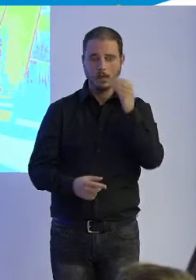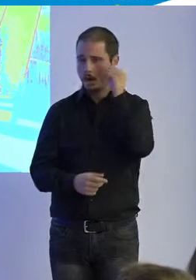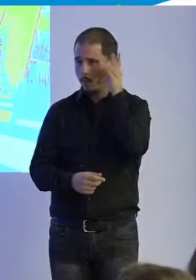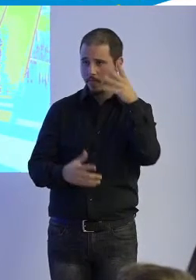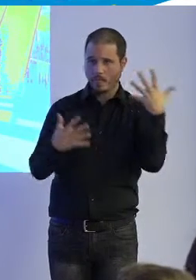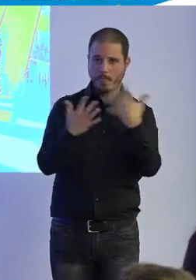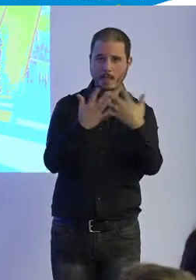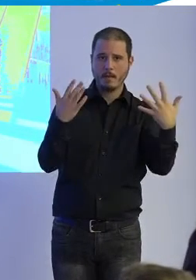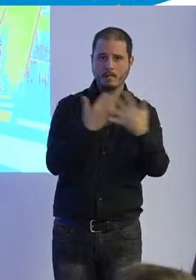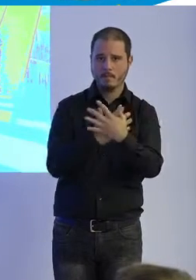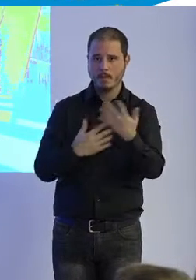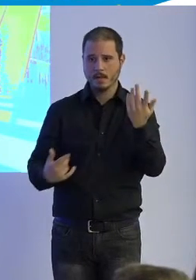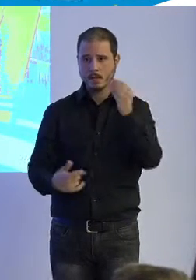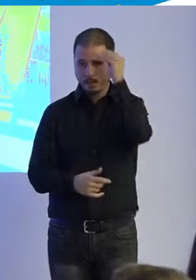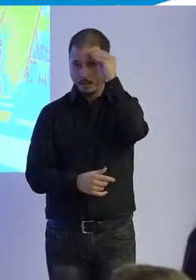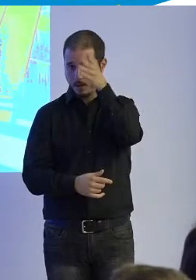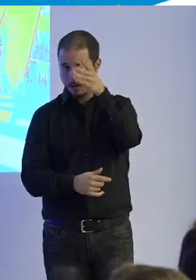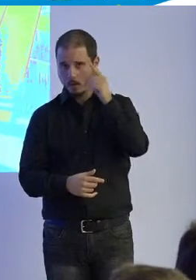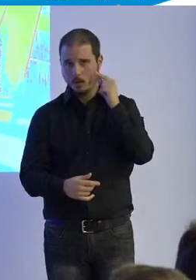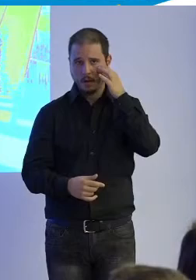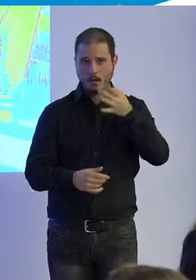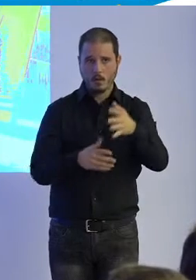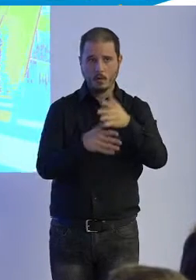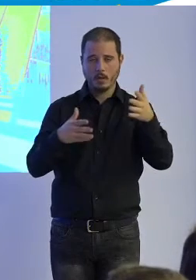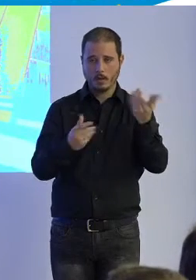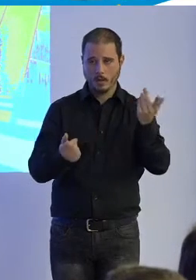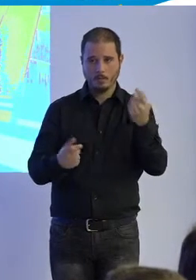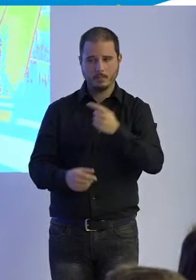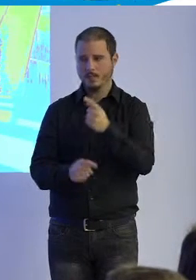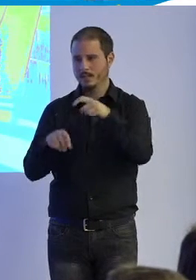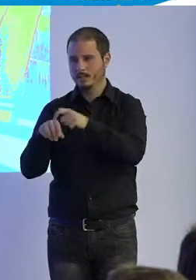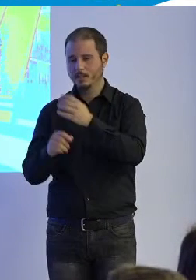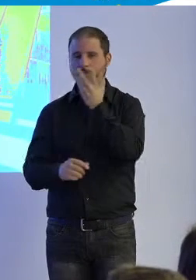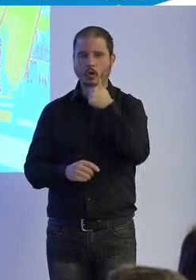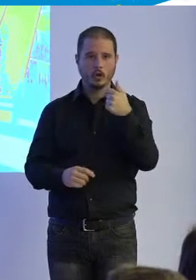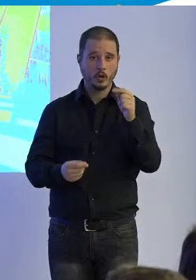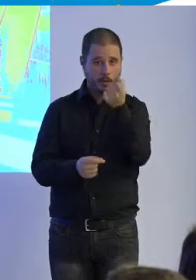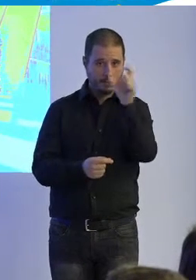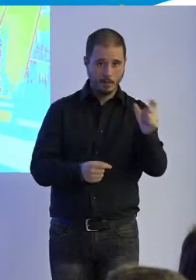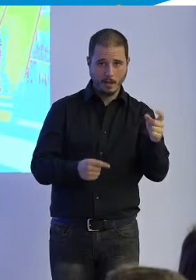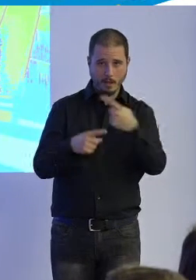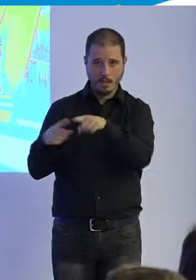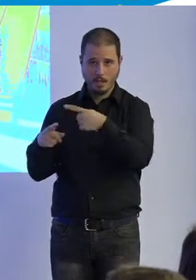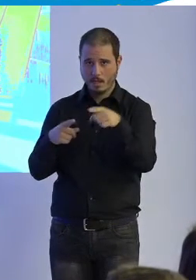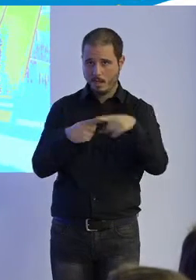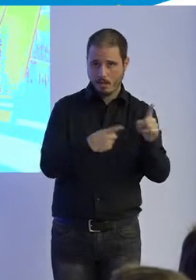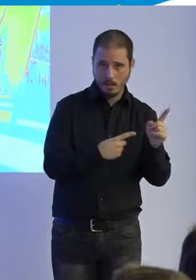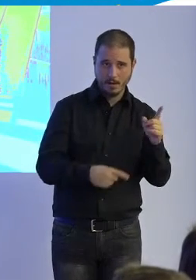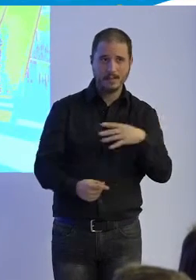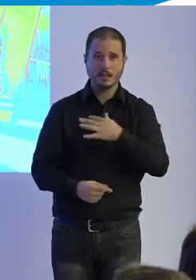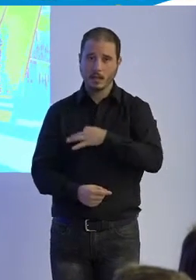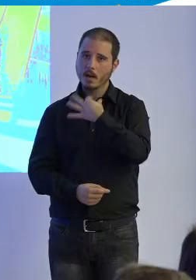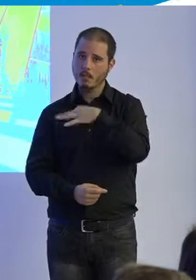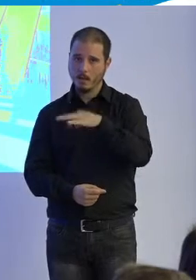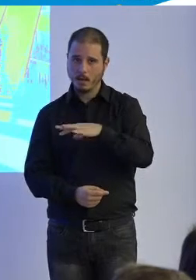de todos los tipos y colores. Y evidentemente precios. Y capacidades. ¿Vale? Tenemos